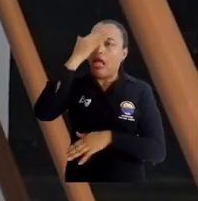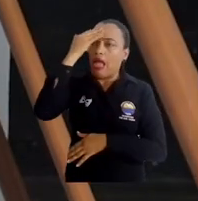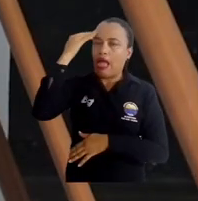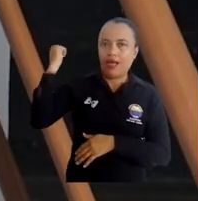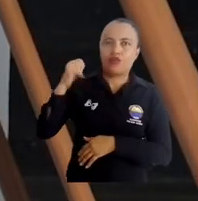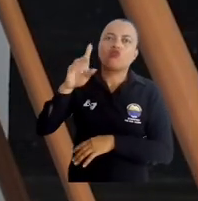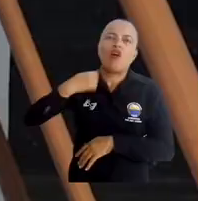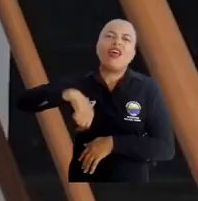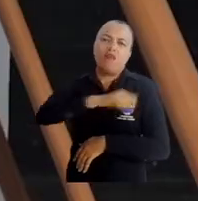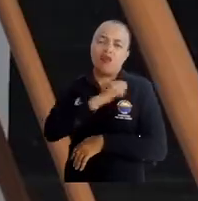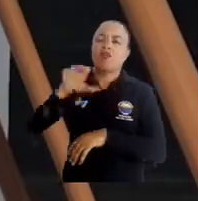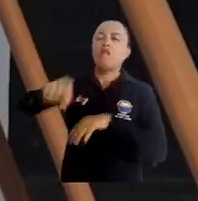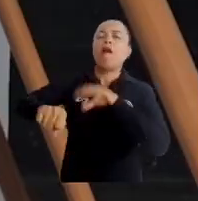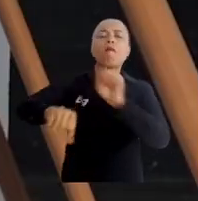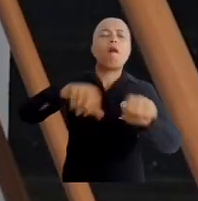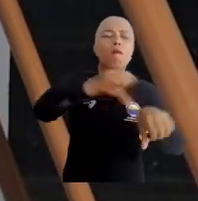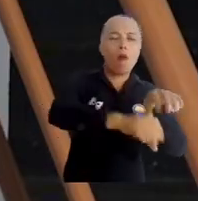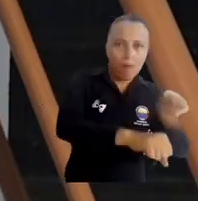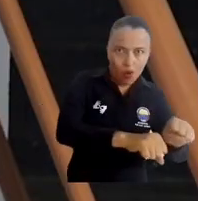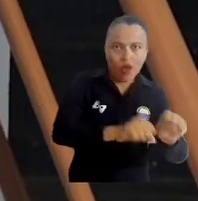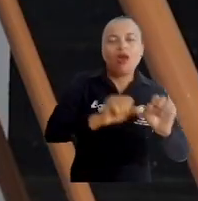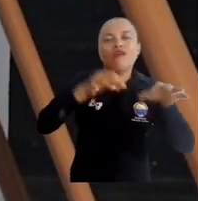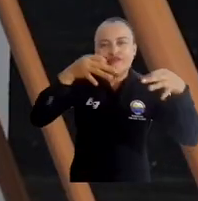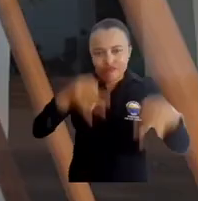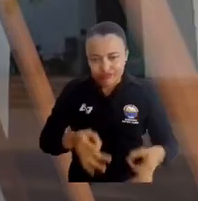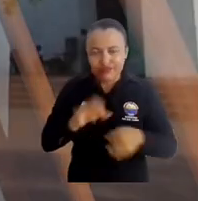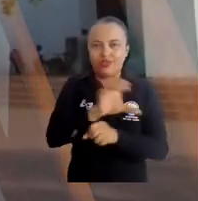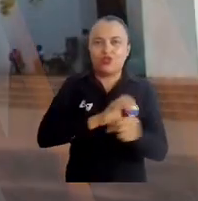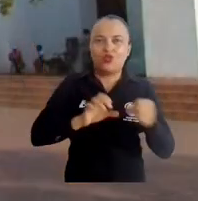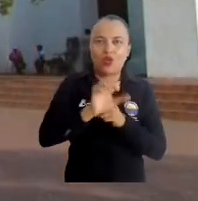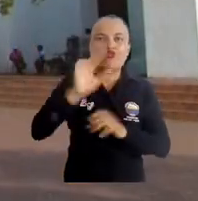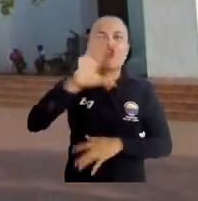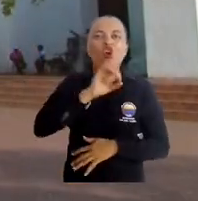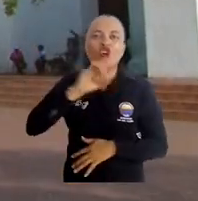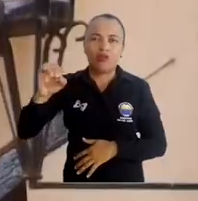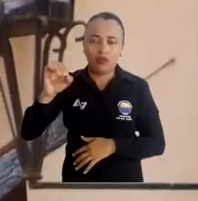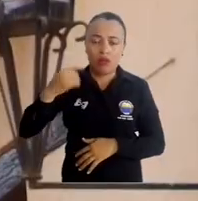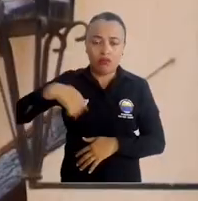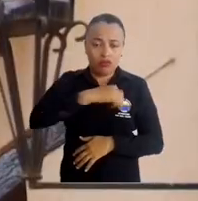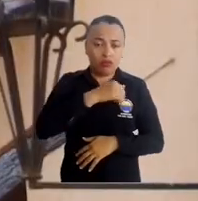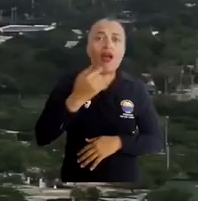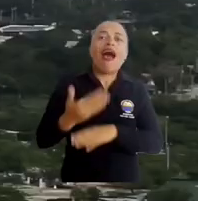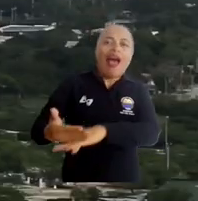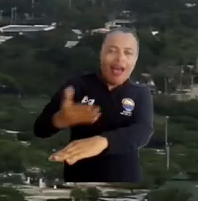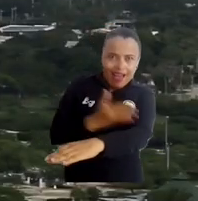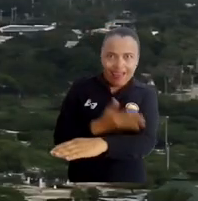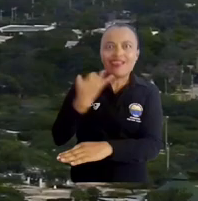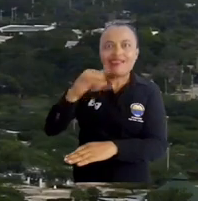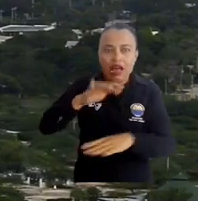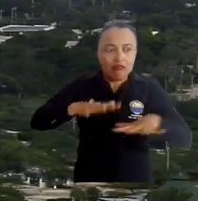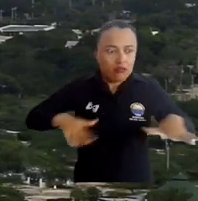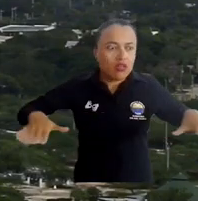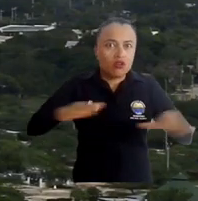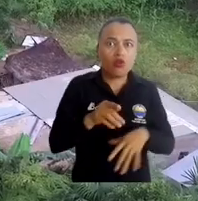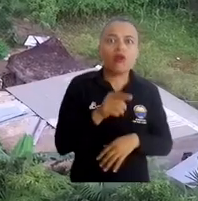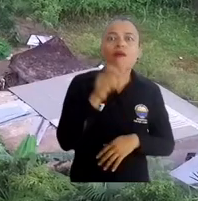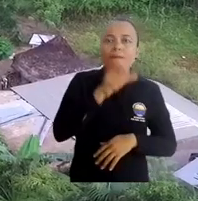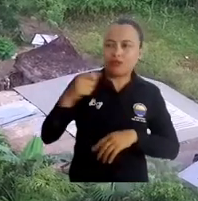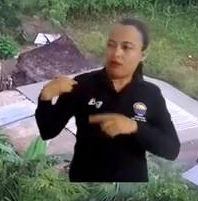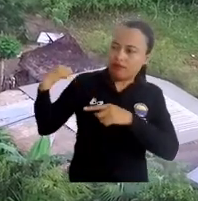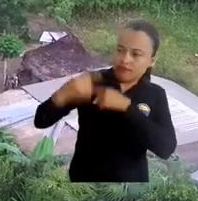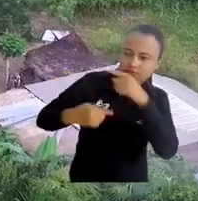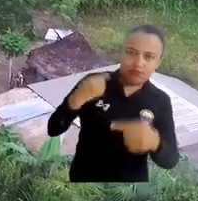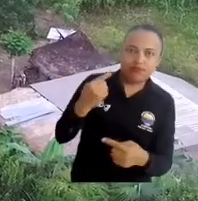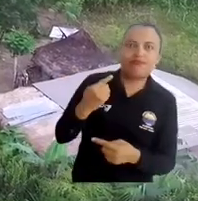que antes de que llegaran los españoles y fundaran formalmente una ciudad al occidental, aquí había un territorio y había habitantes de los